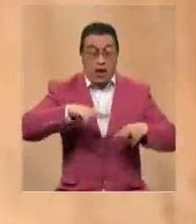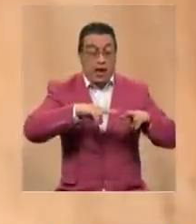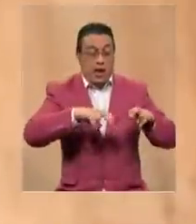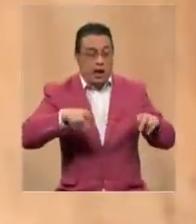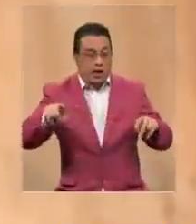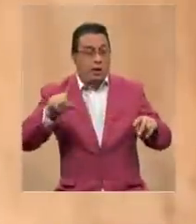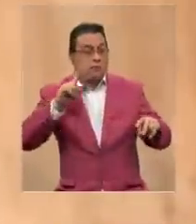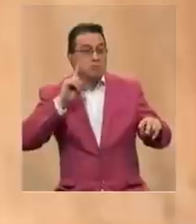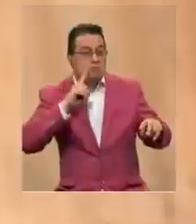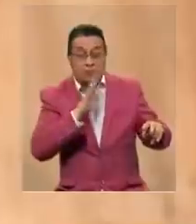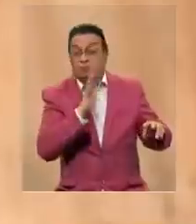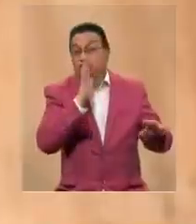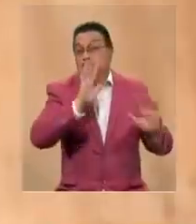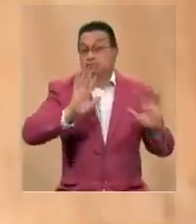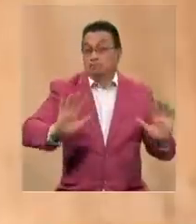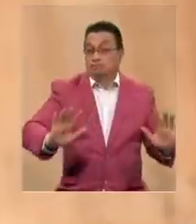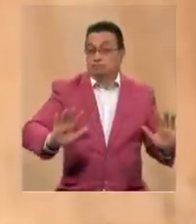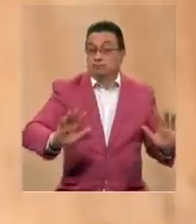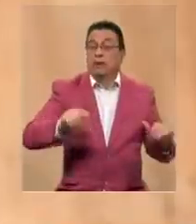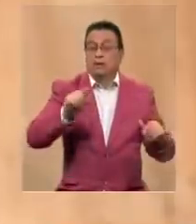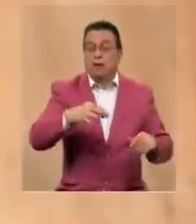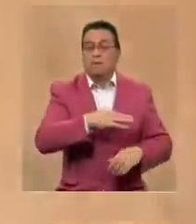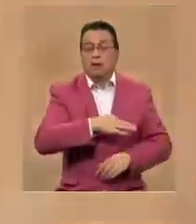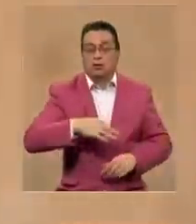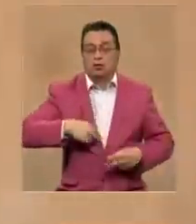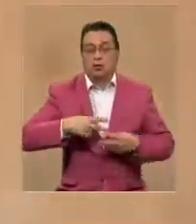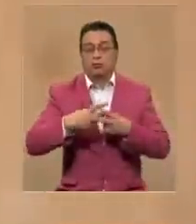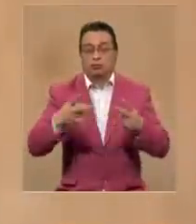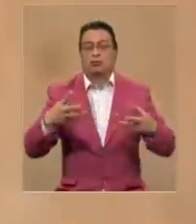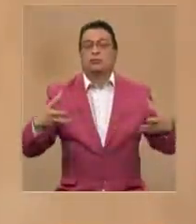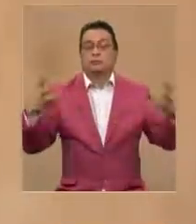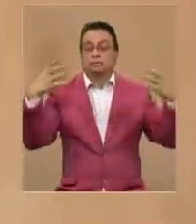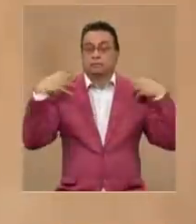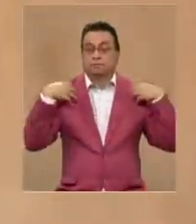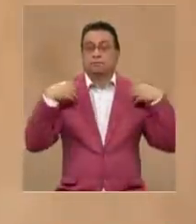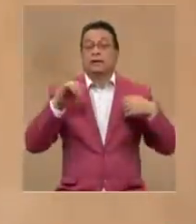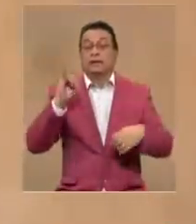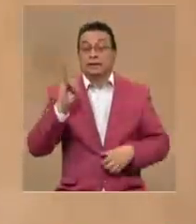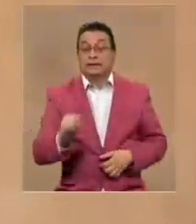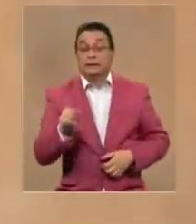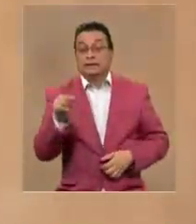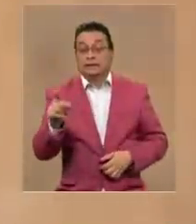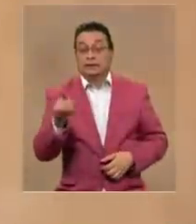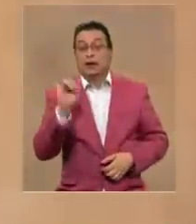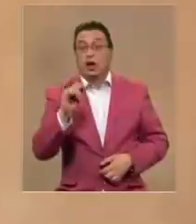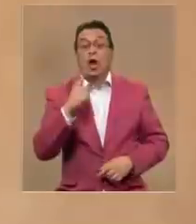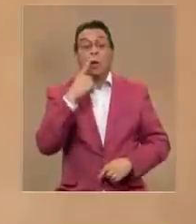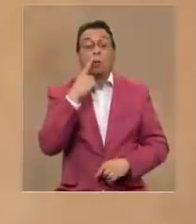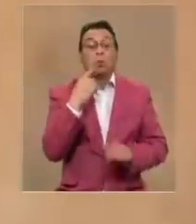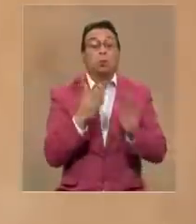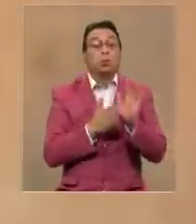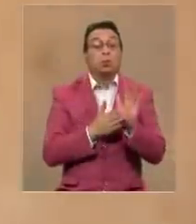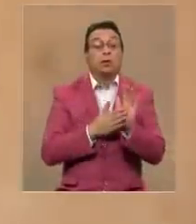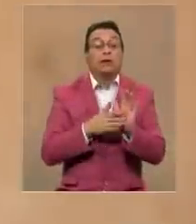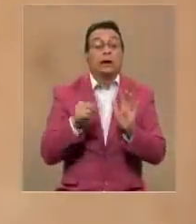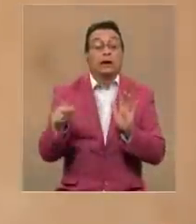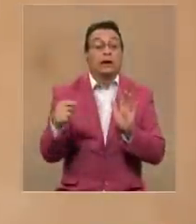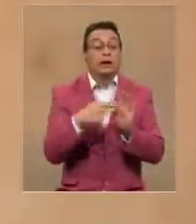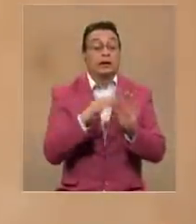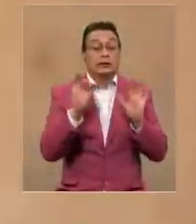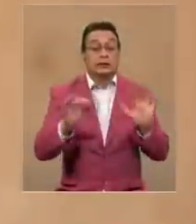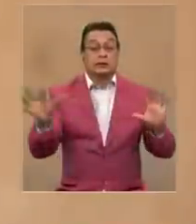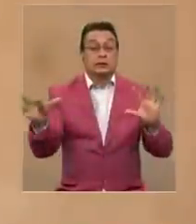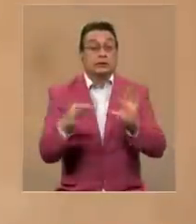donde definitivamente tendría que ser el Ministerio Público quien aclare si es que eventualmente hay alguna prueba que pueda vincularlo